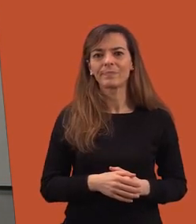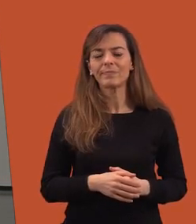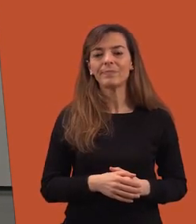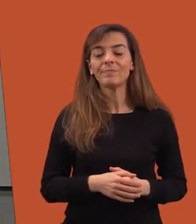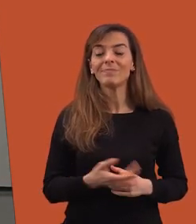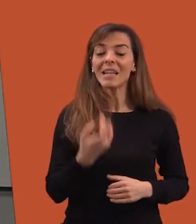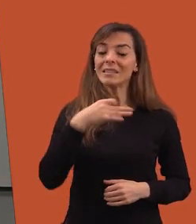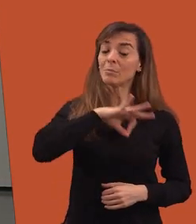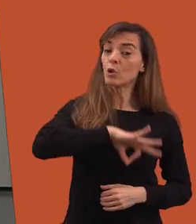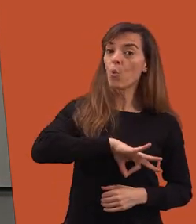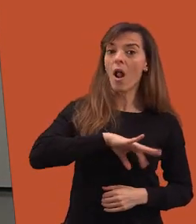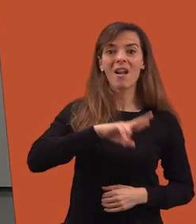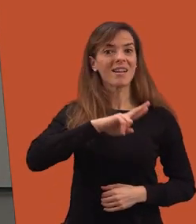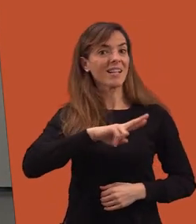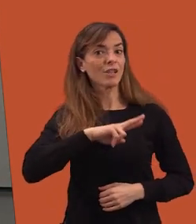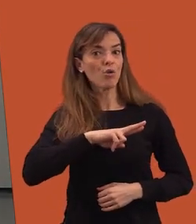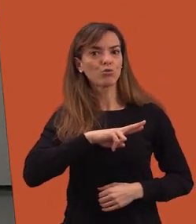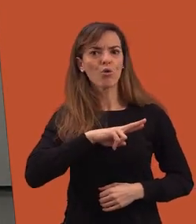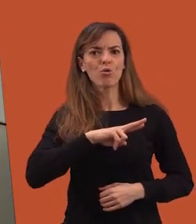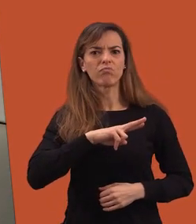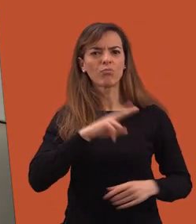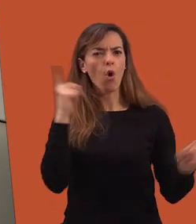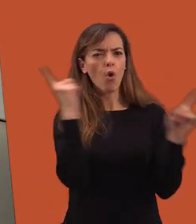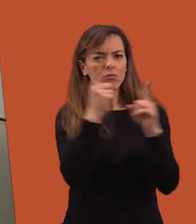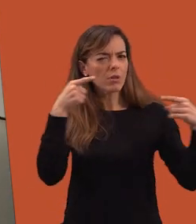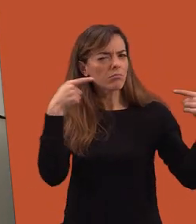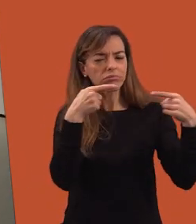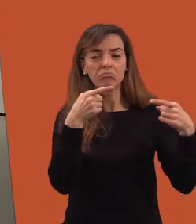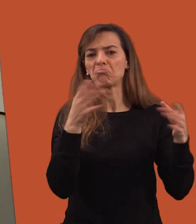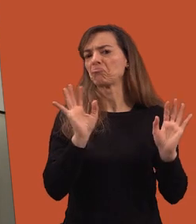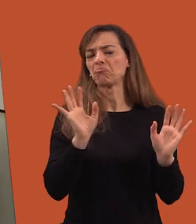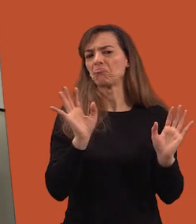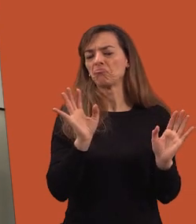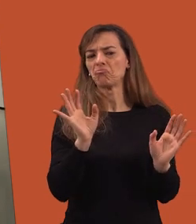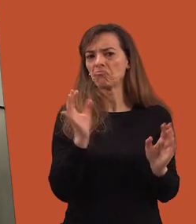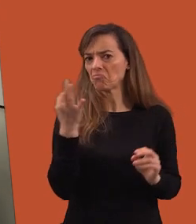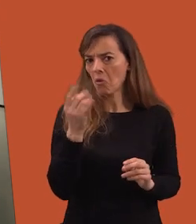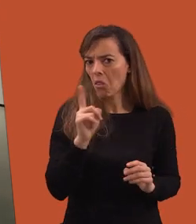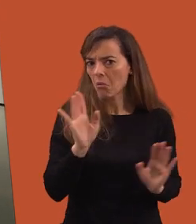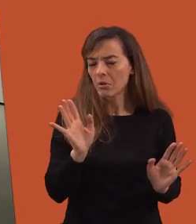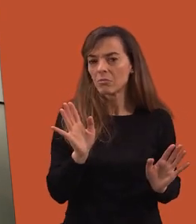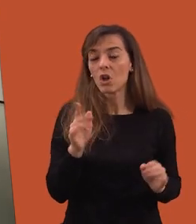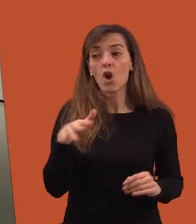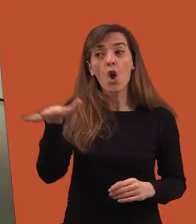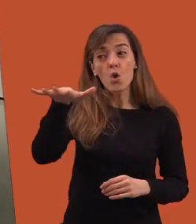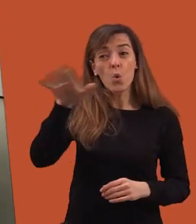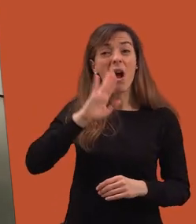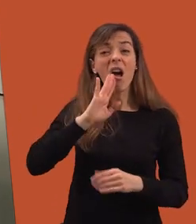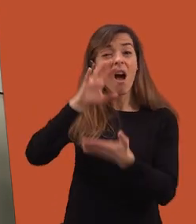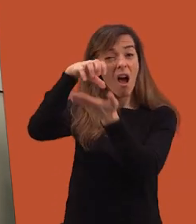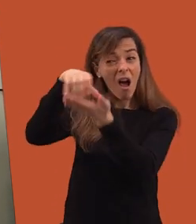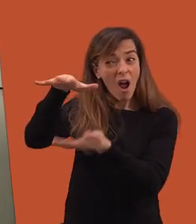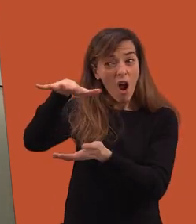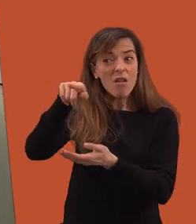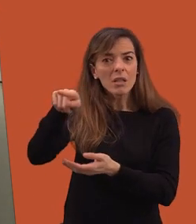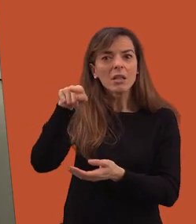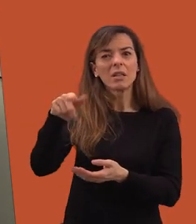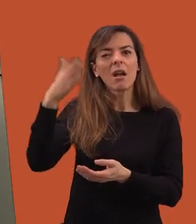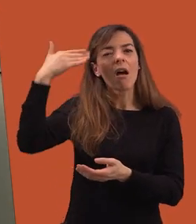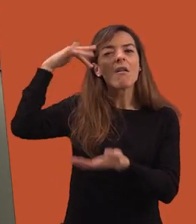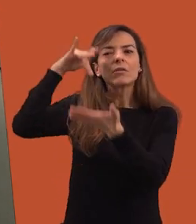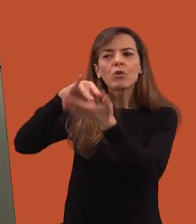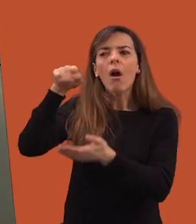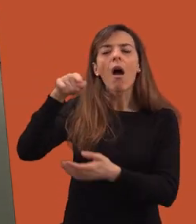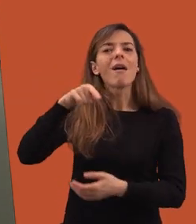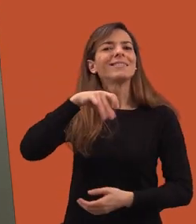y lo religioso no tiene por qué estar en la oposición lógicamente estos lugares son contextos en los que se ha desarrollado un